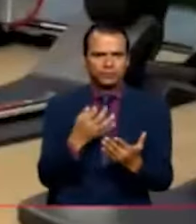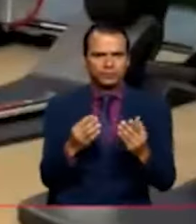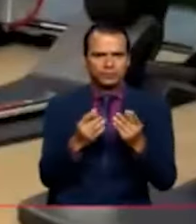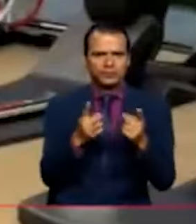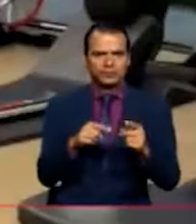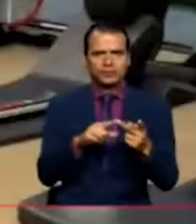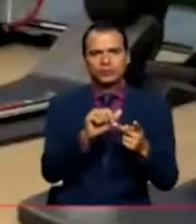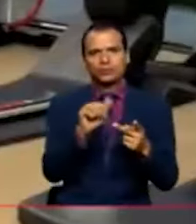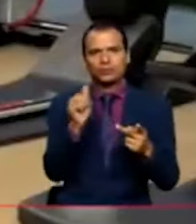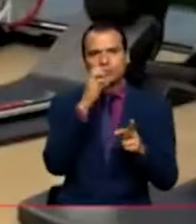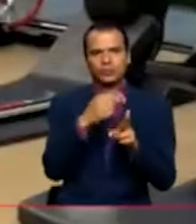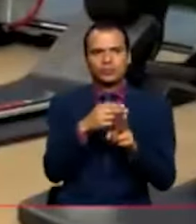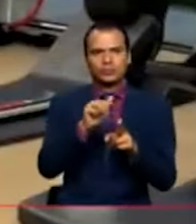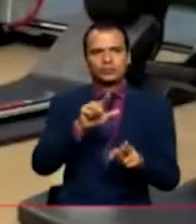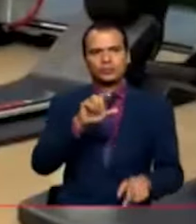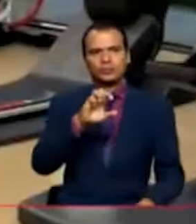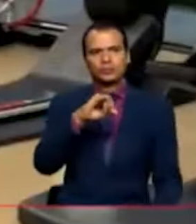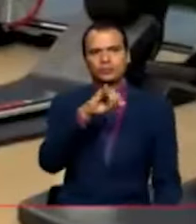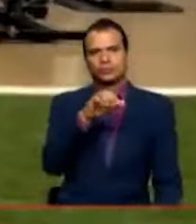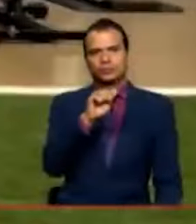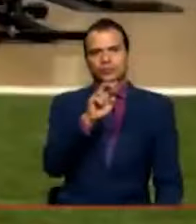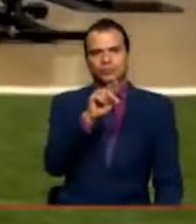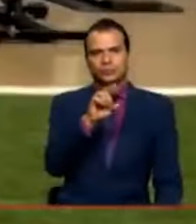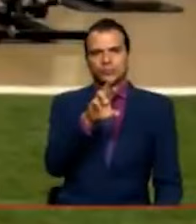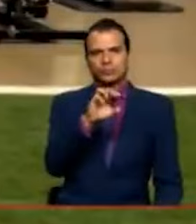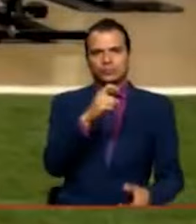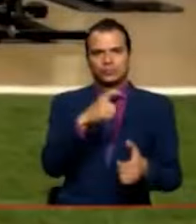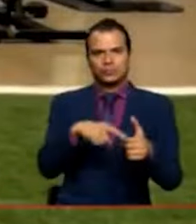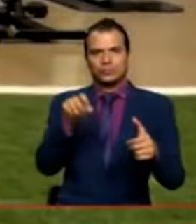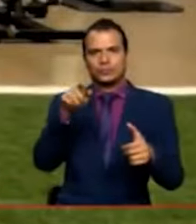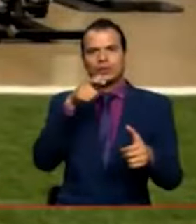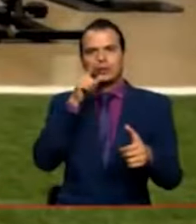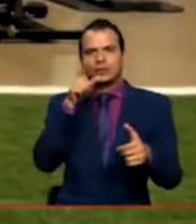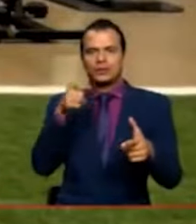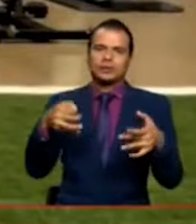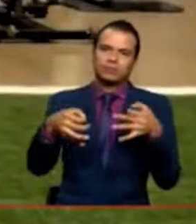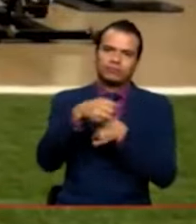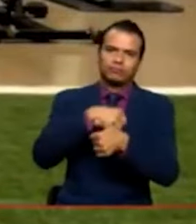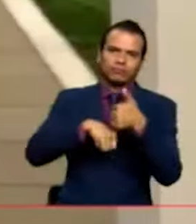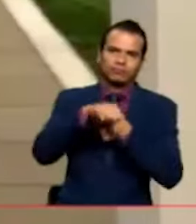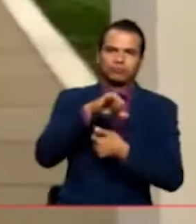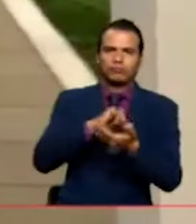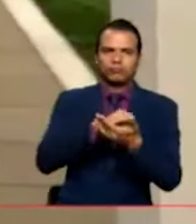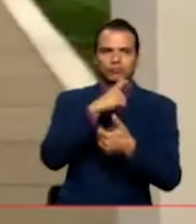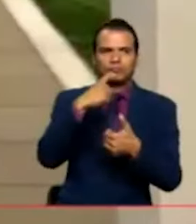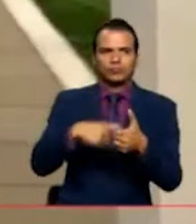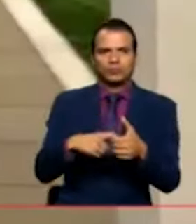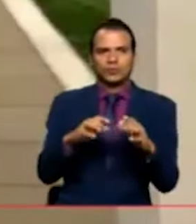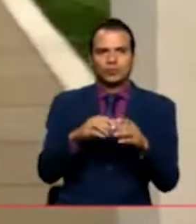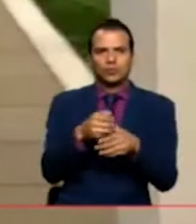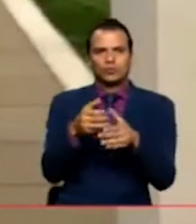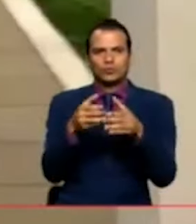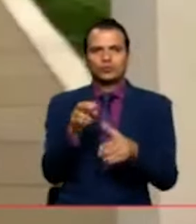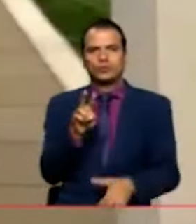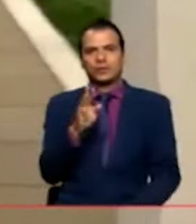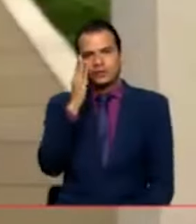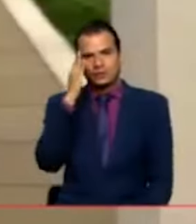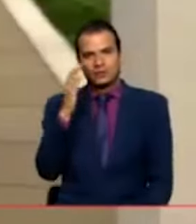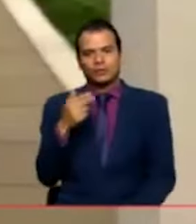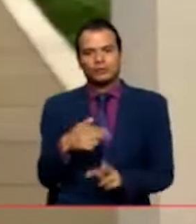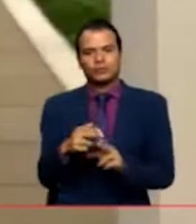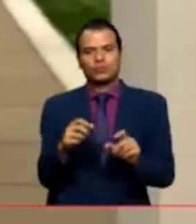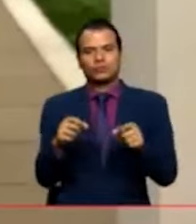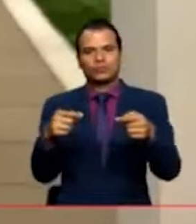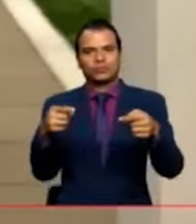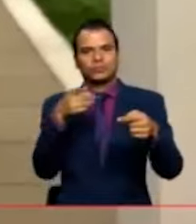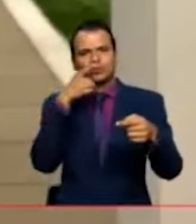que Alejandro García Castillo, futbolista del Once Caldas, va a ocupar su lugar en dicha selección. Colombia enfrentará a República